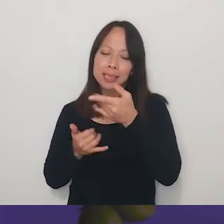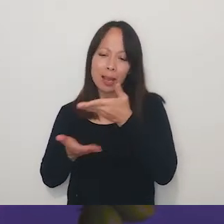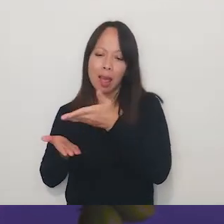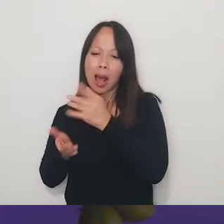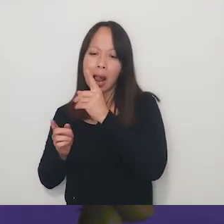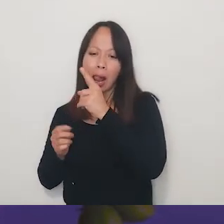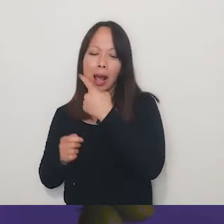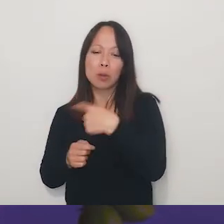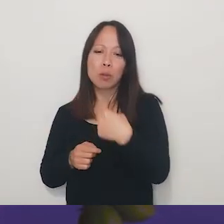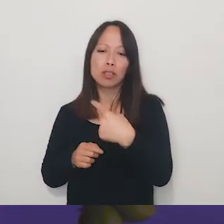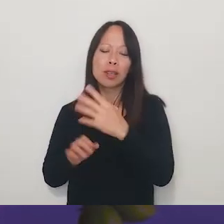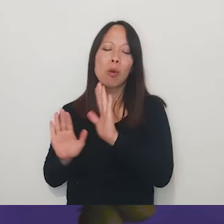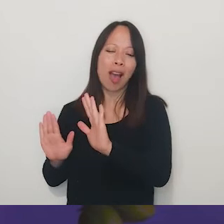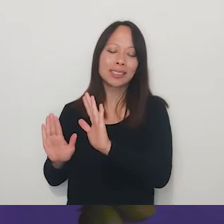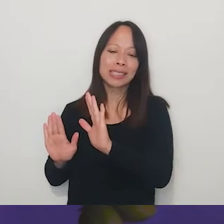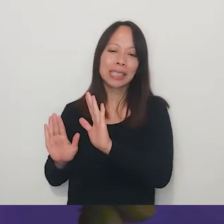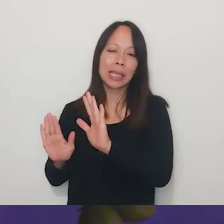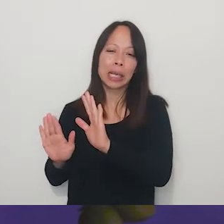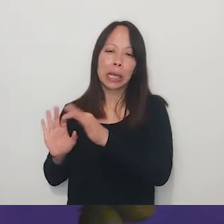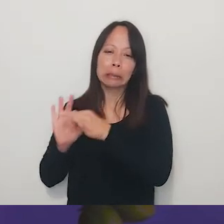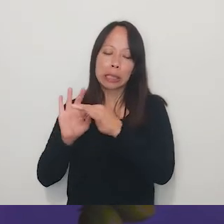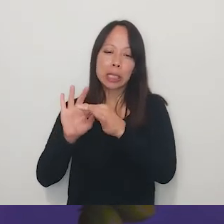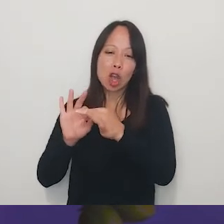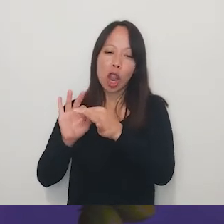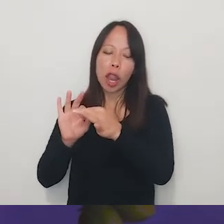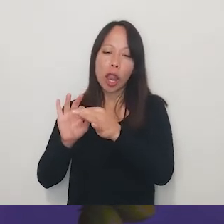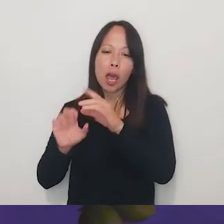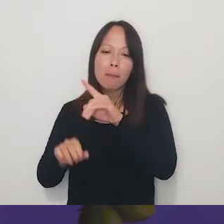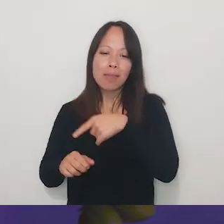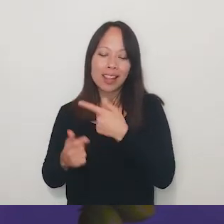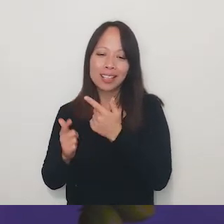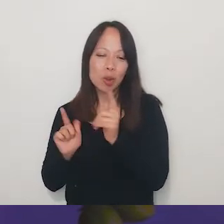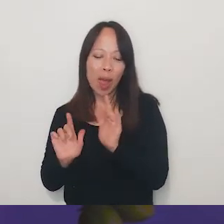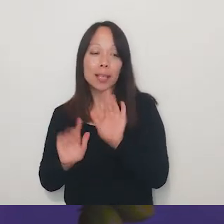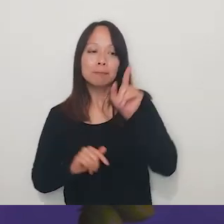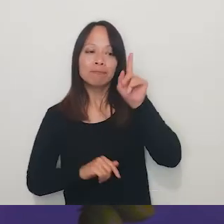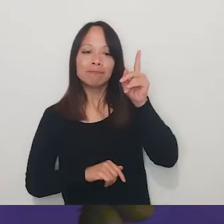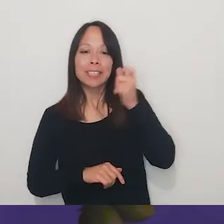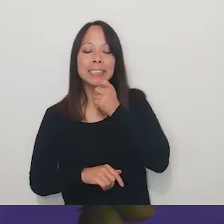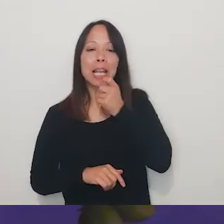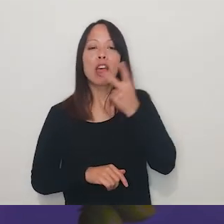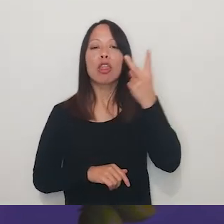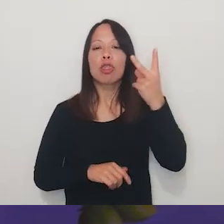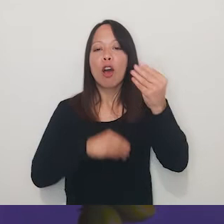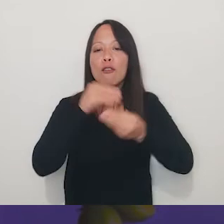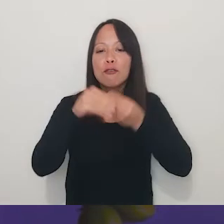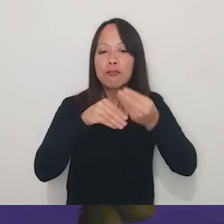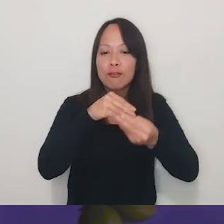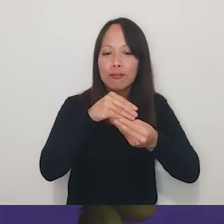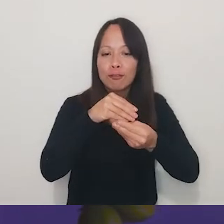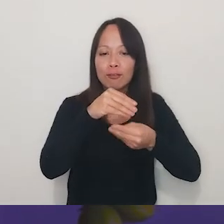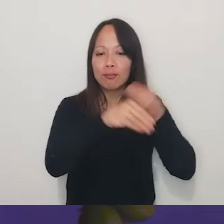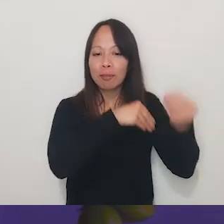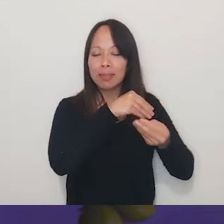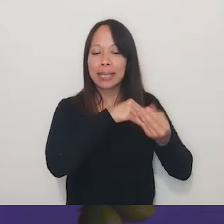decir esto puede no ser la causa, puede ser una asociación sin causalidad, pero ya si hay dos familias que tienen la clínica parecida y